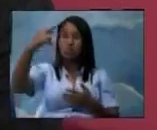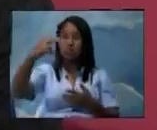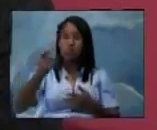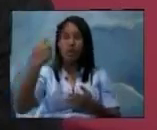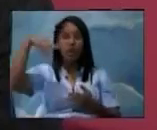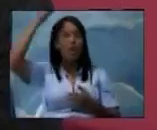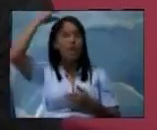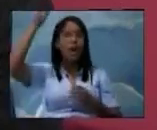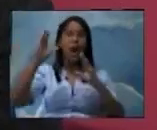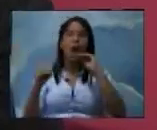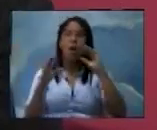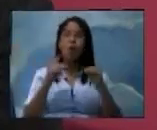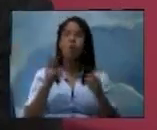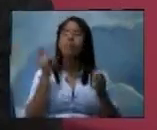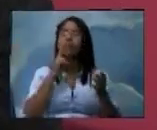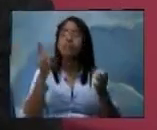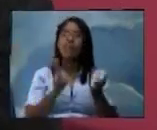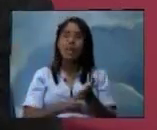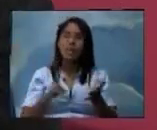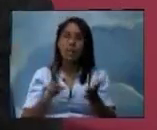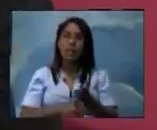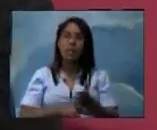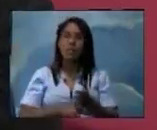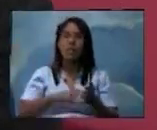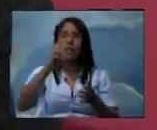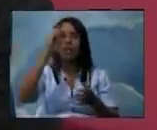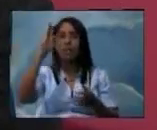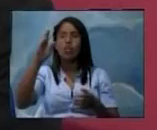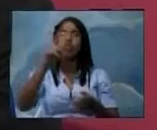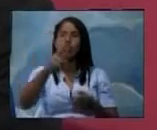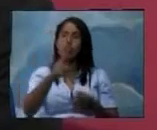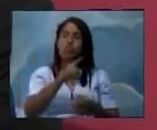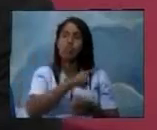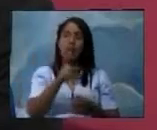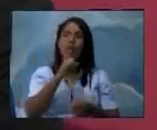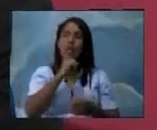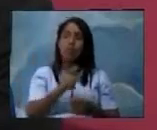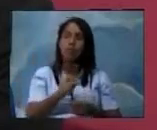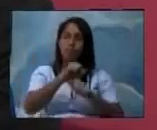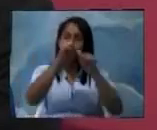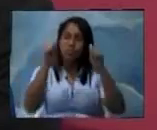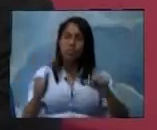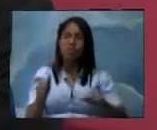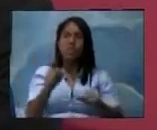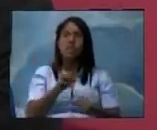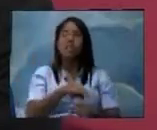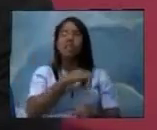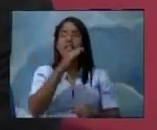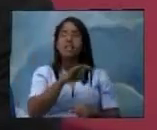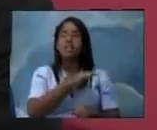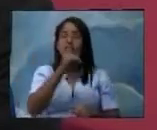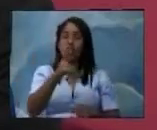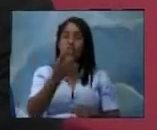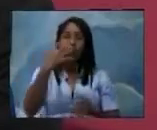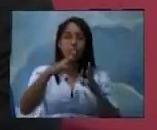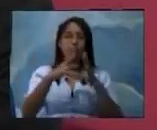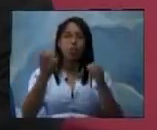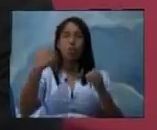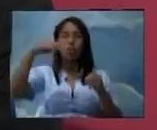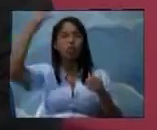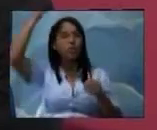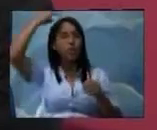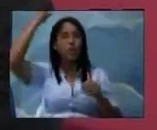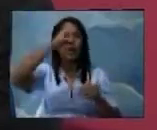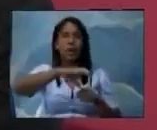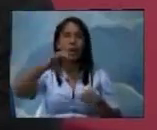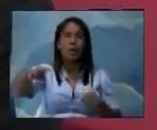a Daniel y dijo: ciertamente el Dios vuestro es Dios de dioses y Señor de los reyes, y el que